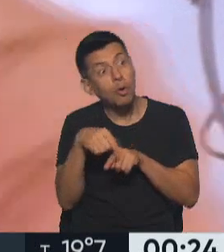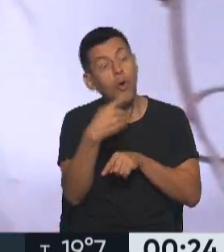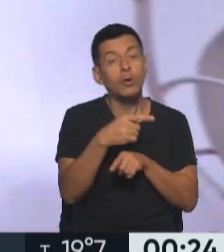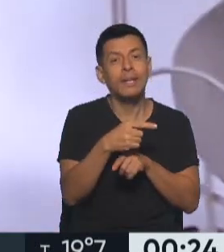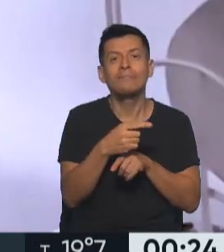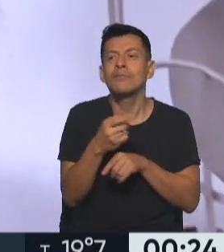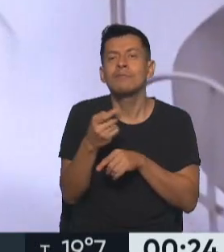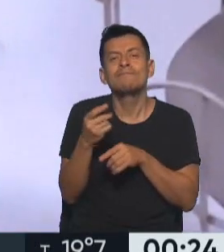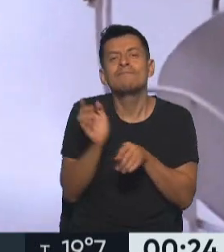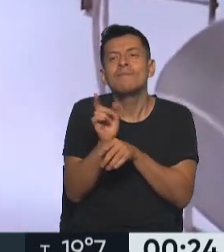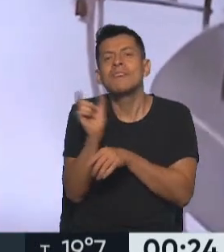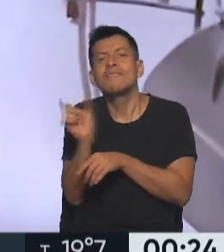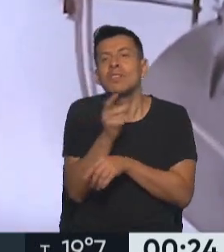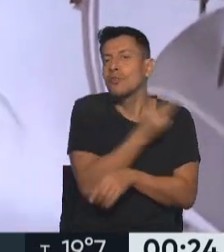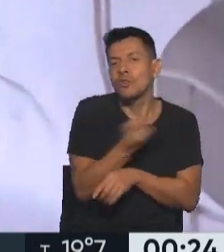dos versiones